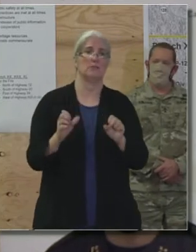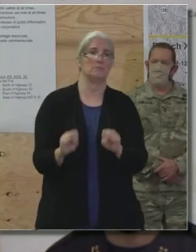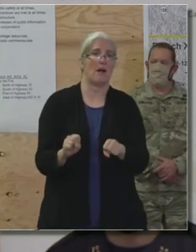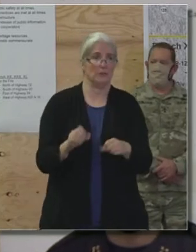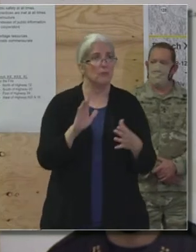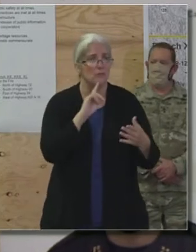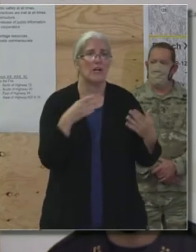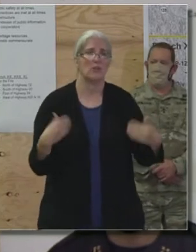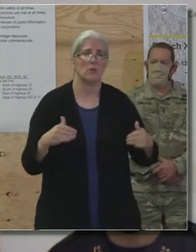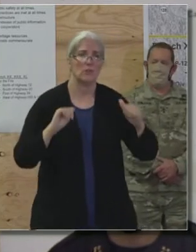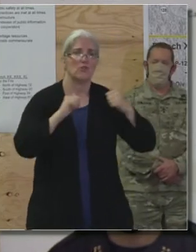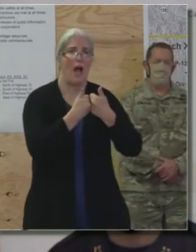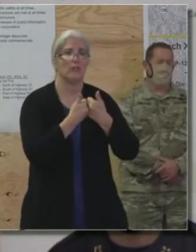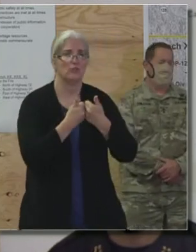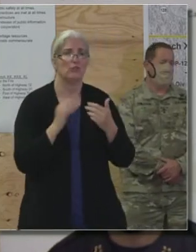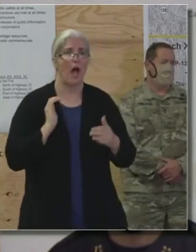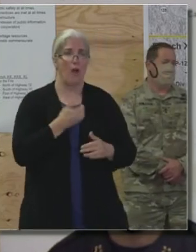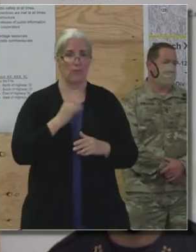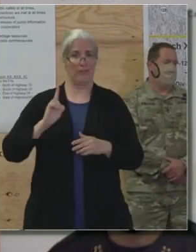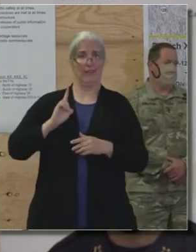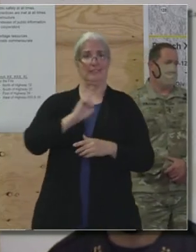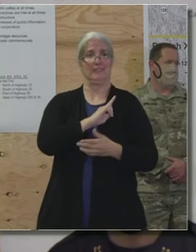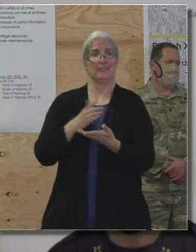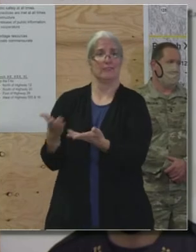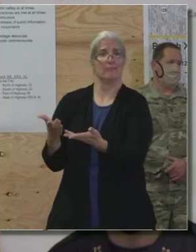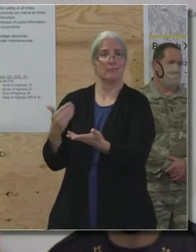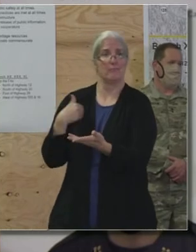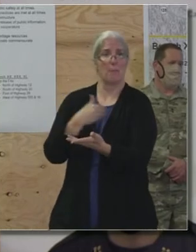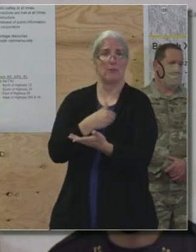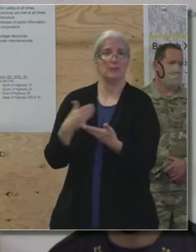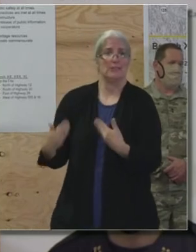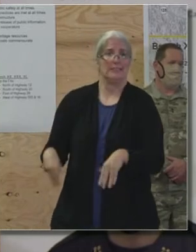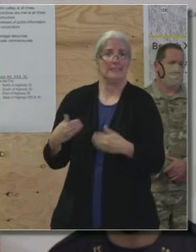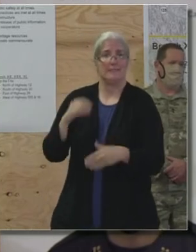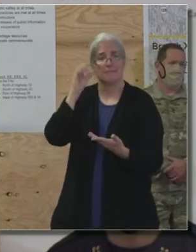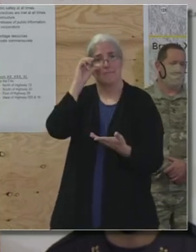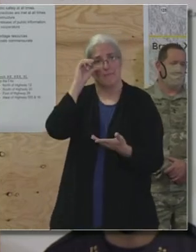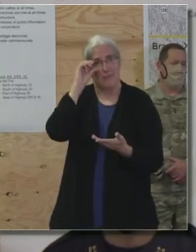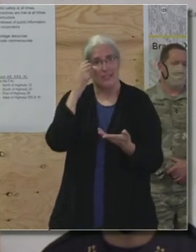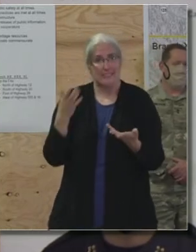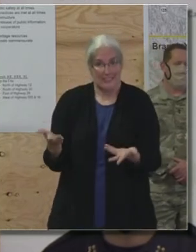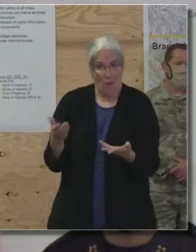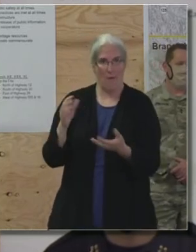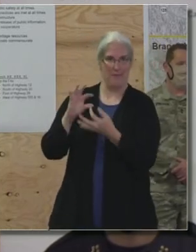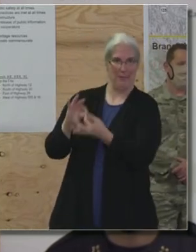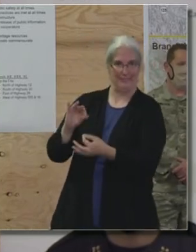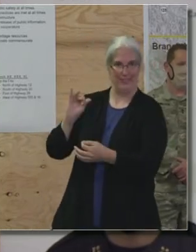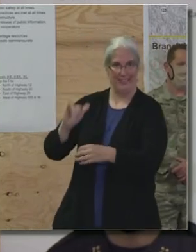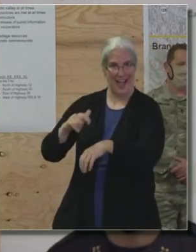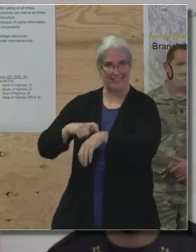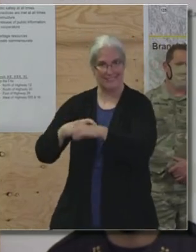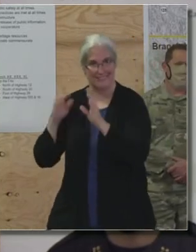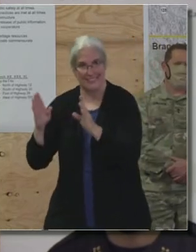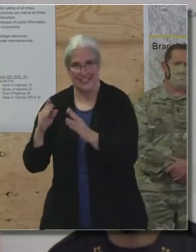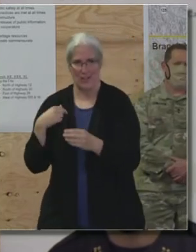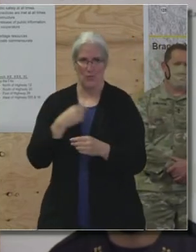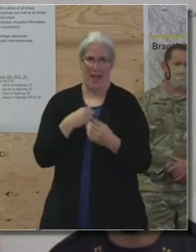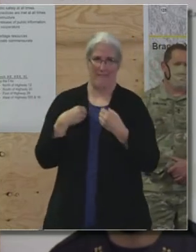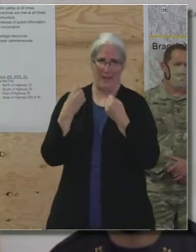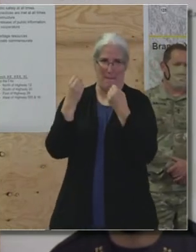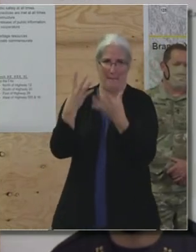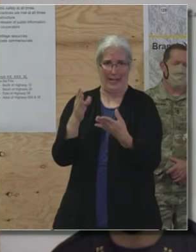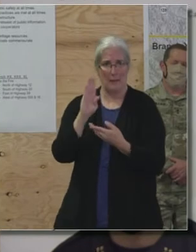reto enorme para la legislatura y por consecuencia muchos de esos proyectos de ley todo un paquete de proyectos de ley